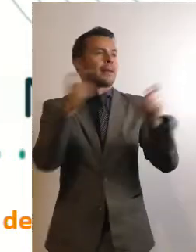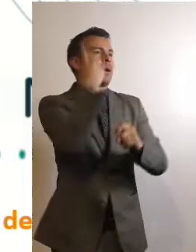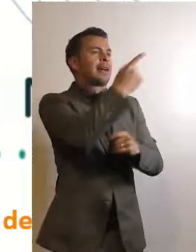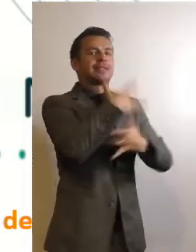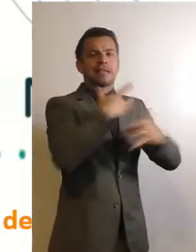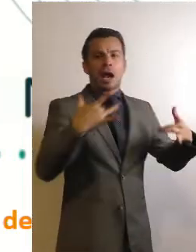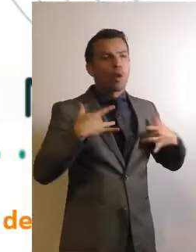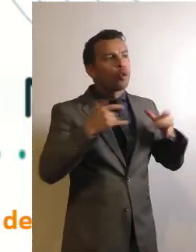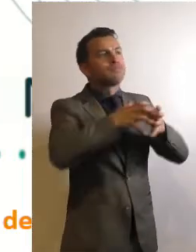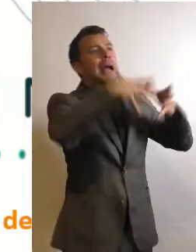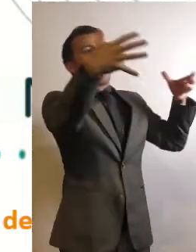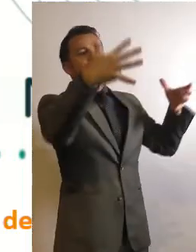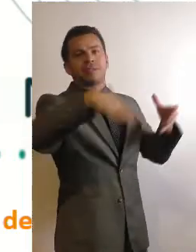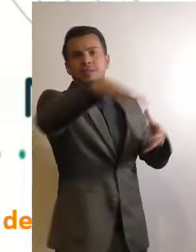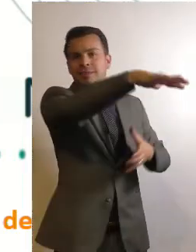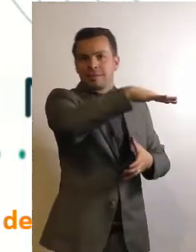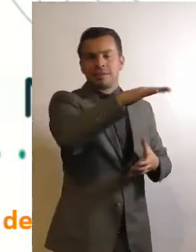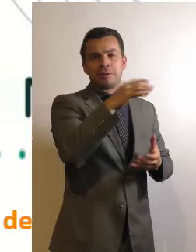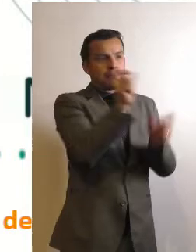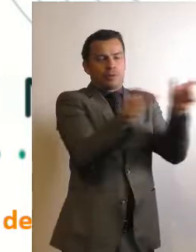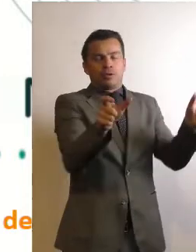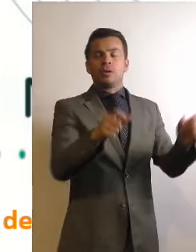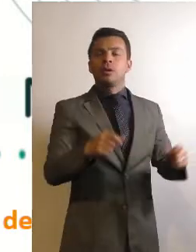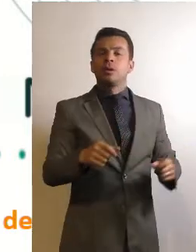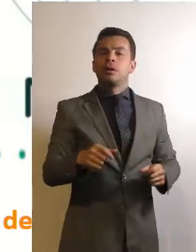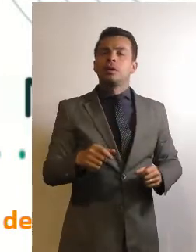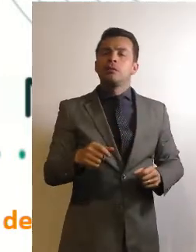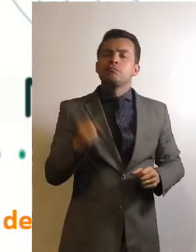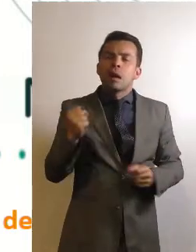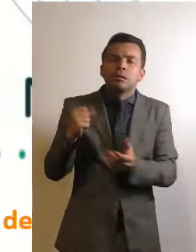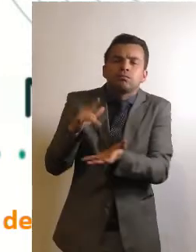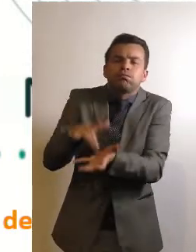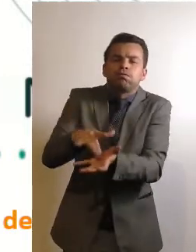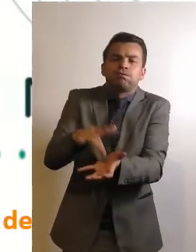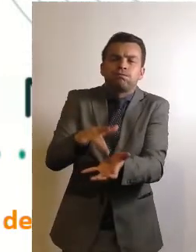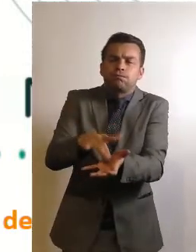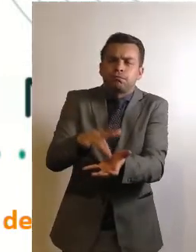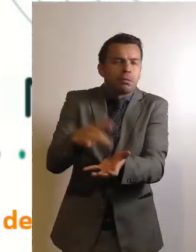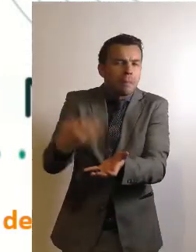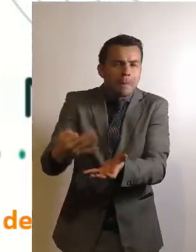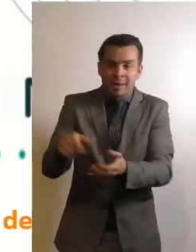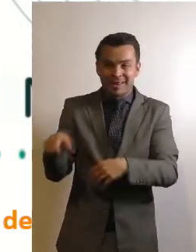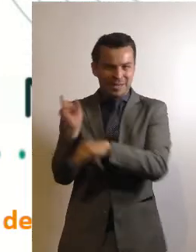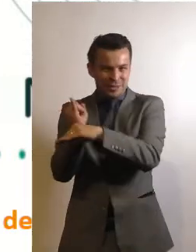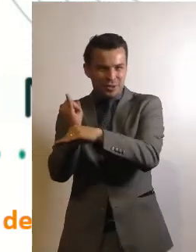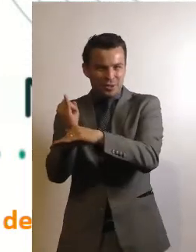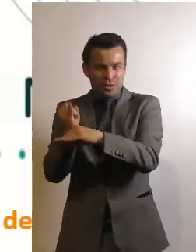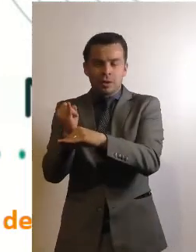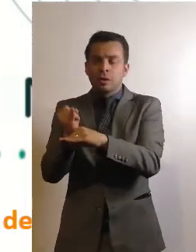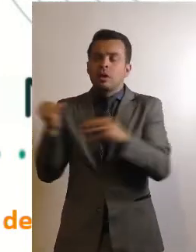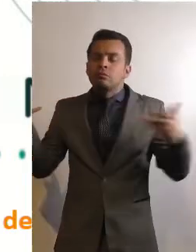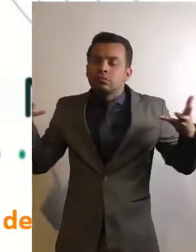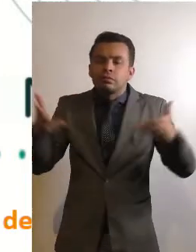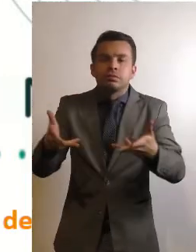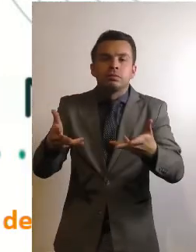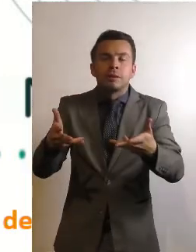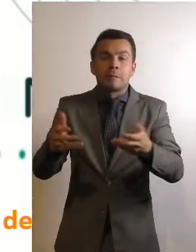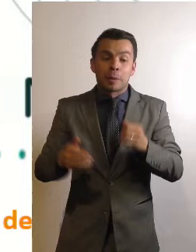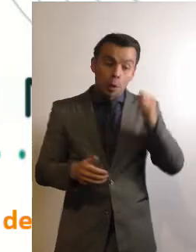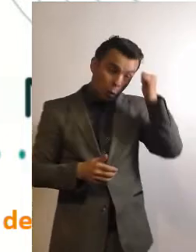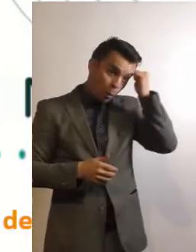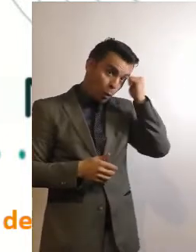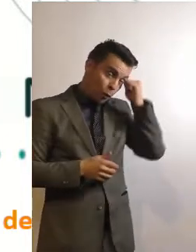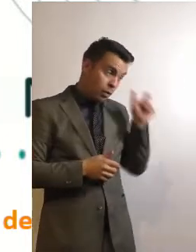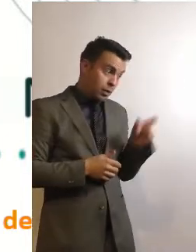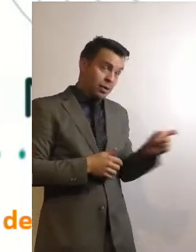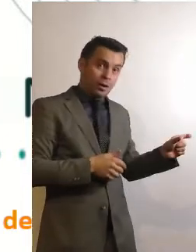y quienes están participando fuertemente en este instituto han sido docentes de la Facultad de